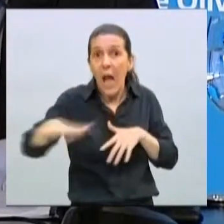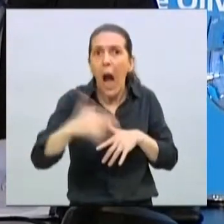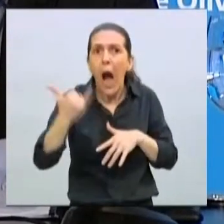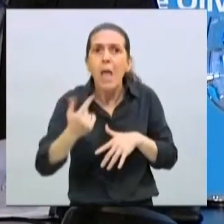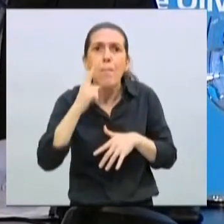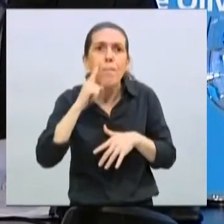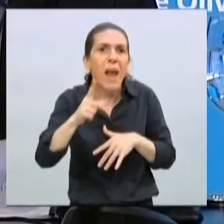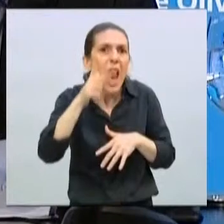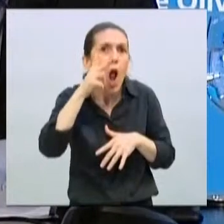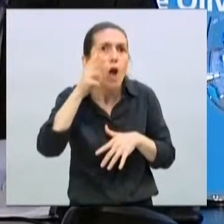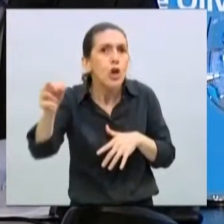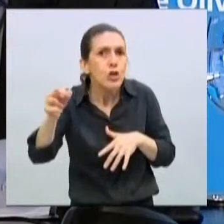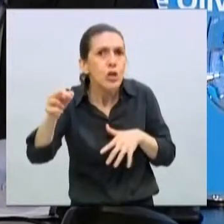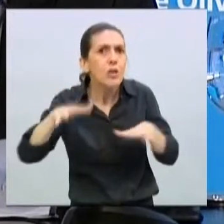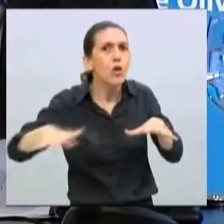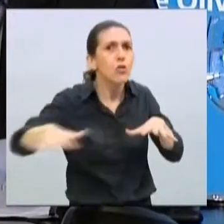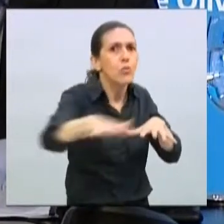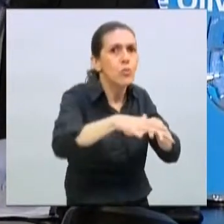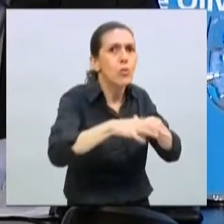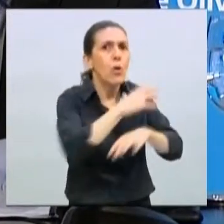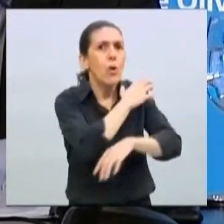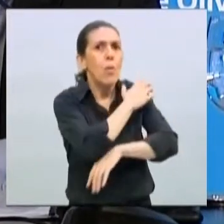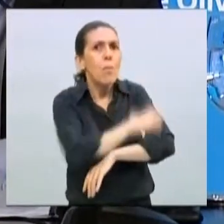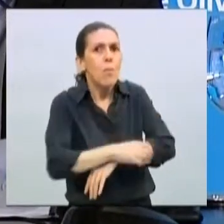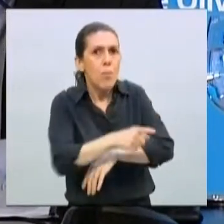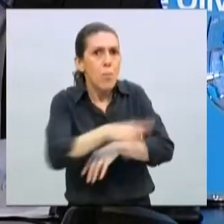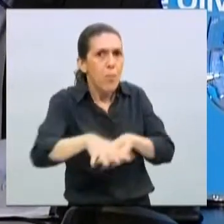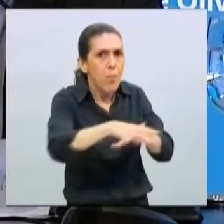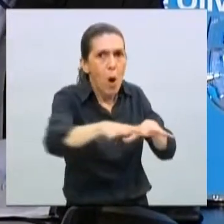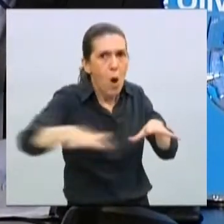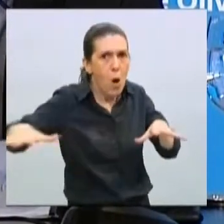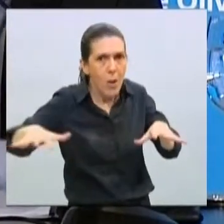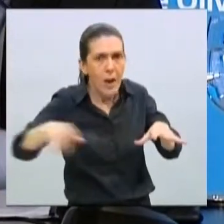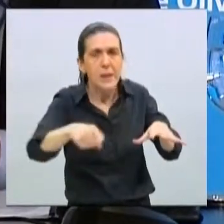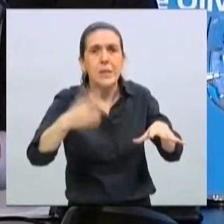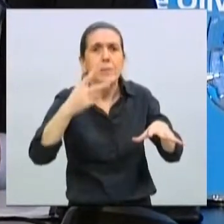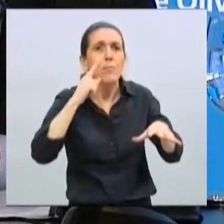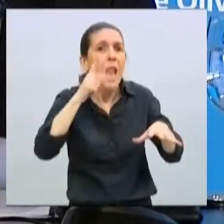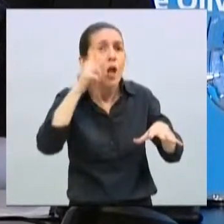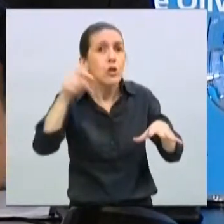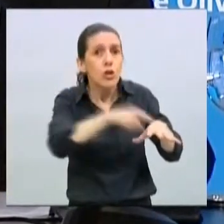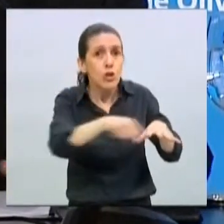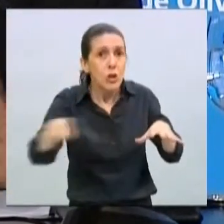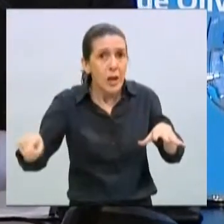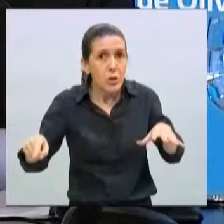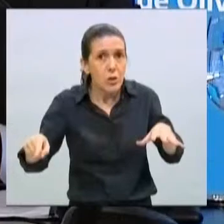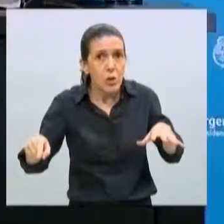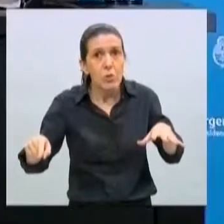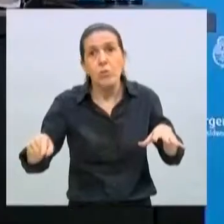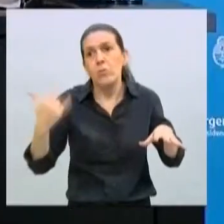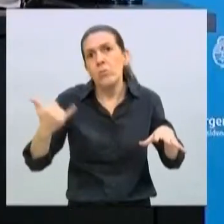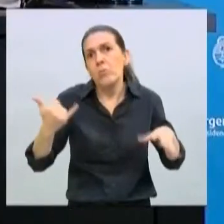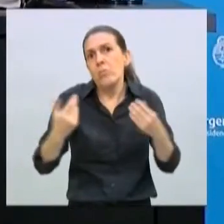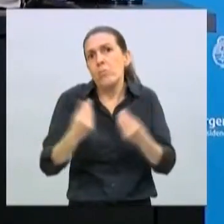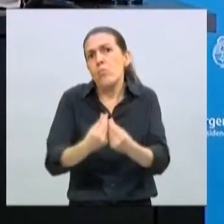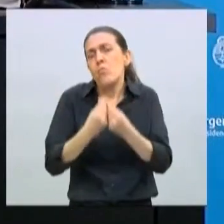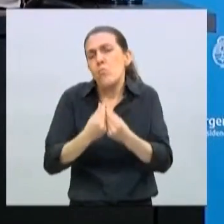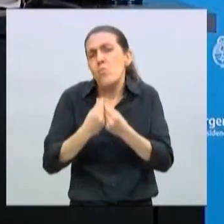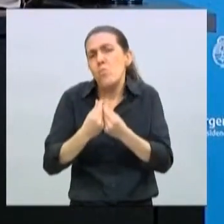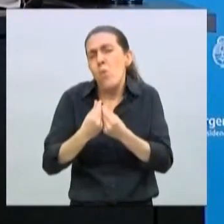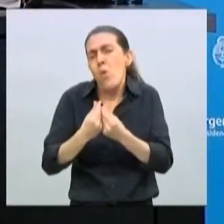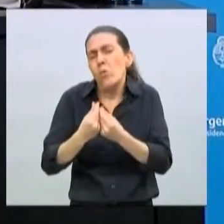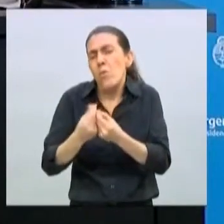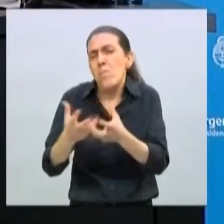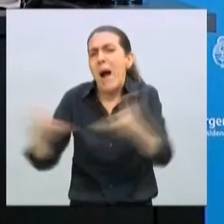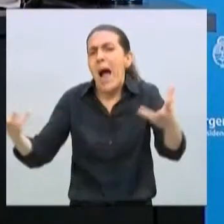1.800 asentamientos y barrios populares que en una magnitud muchísimo más grande, y